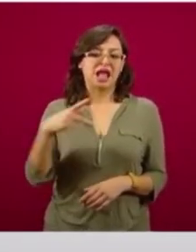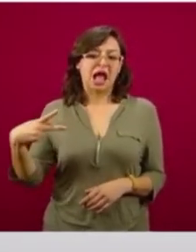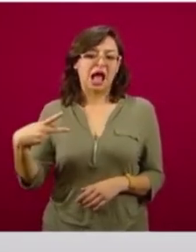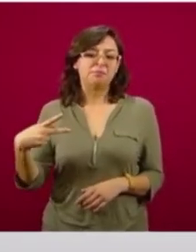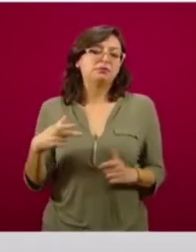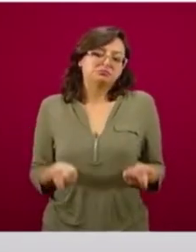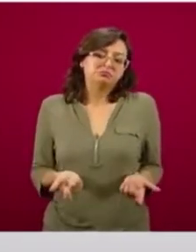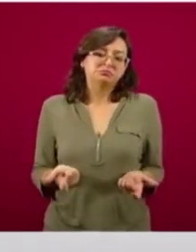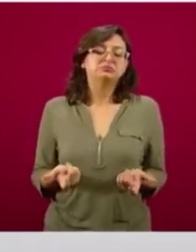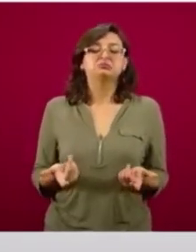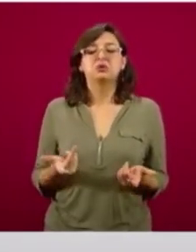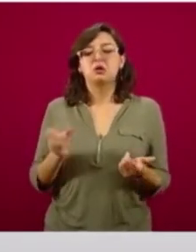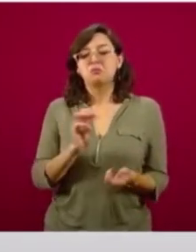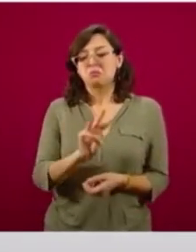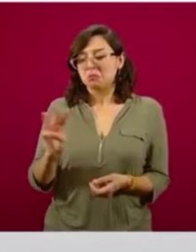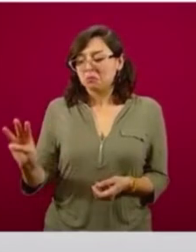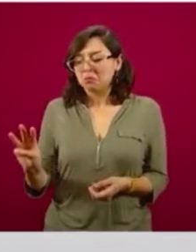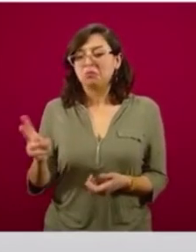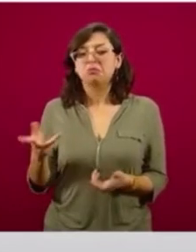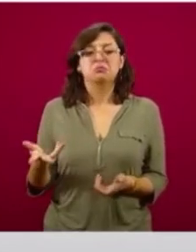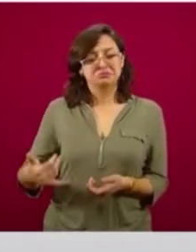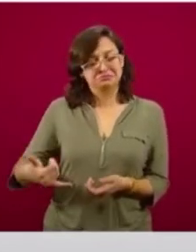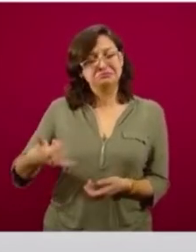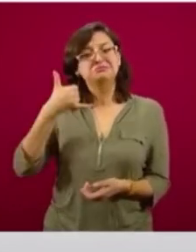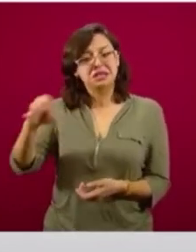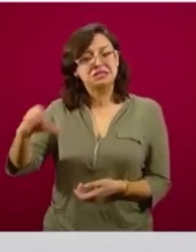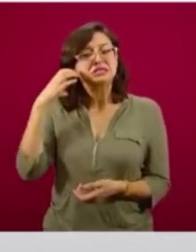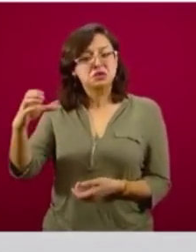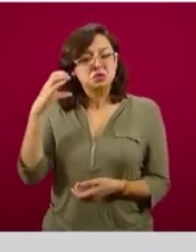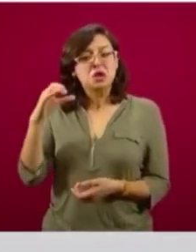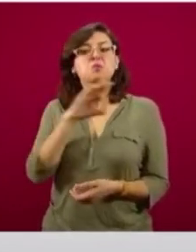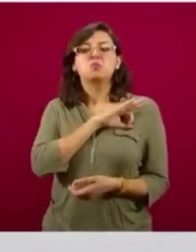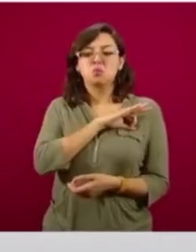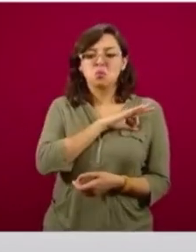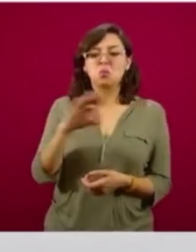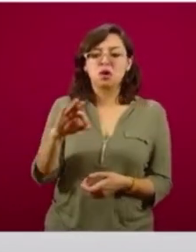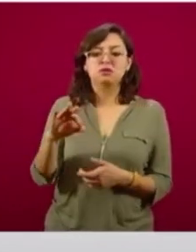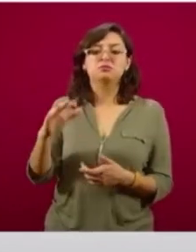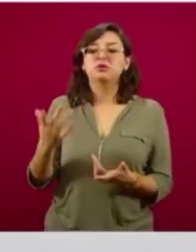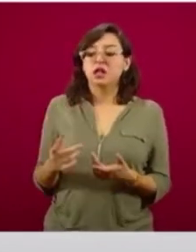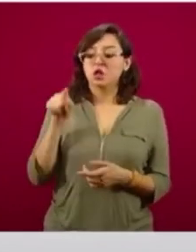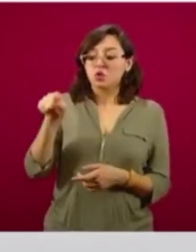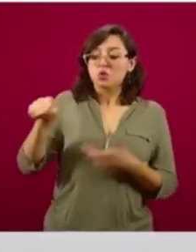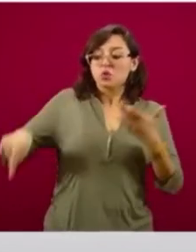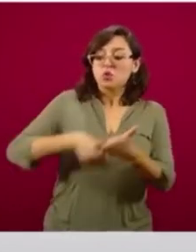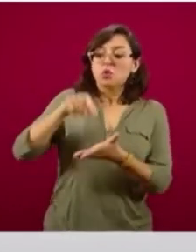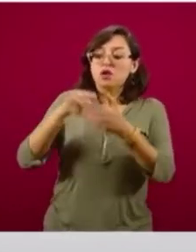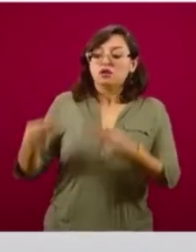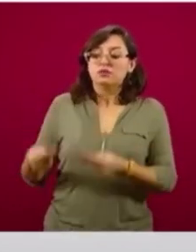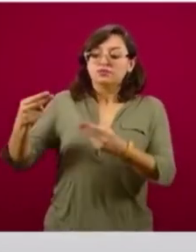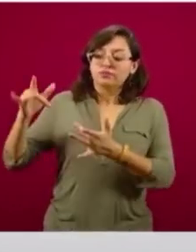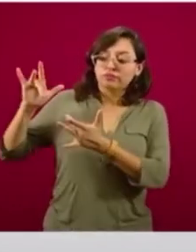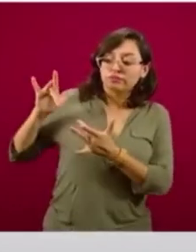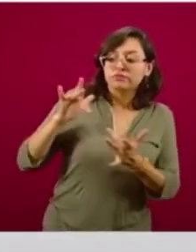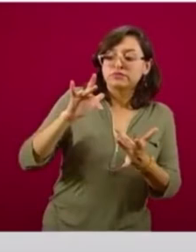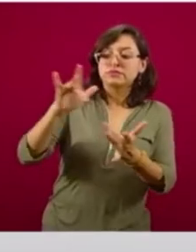y ahí se geolocalizará su ubicación para que sepan cuáles son los negocios que hay a su alrededor. La siguiente, por